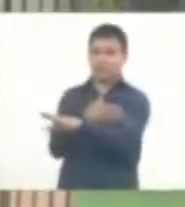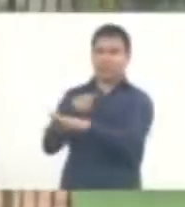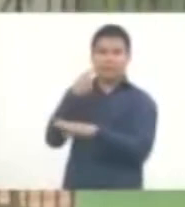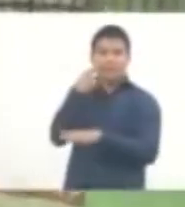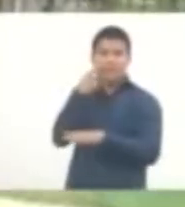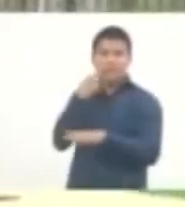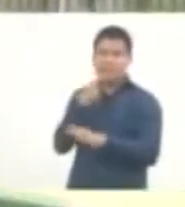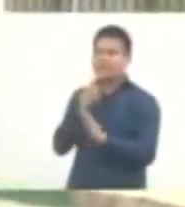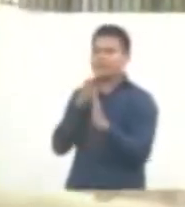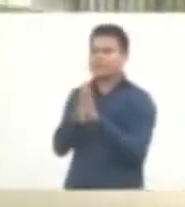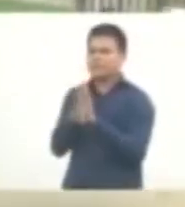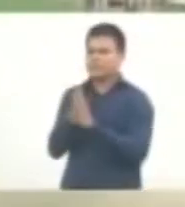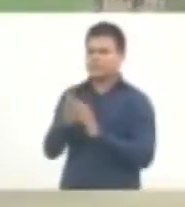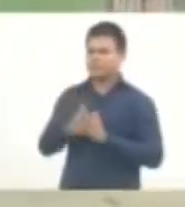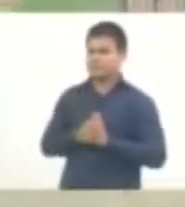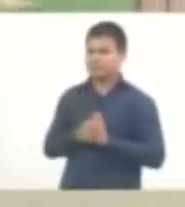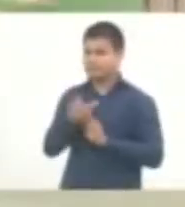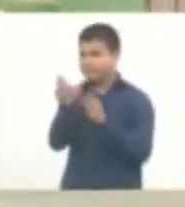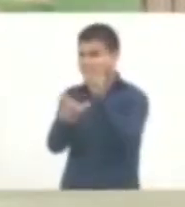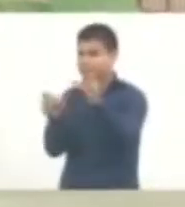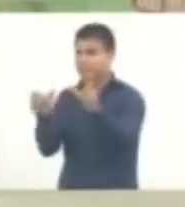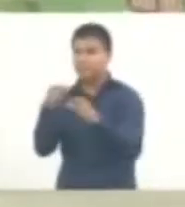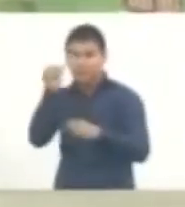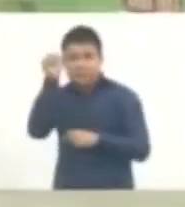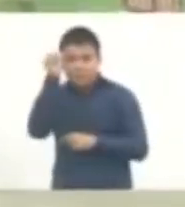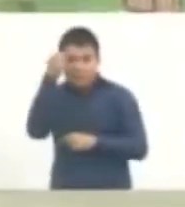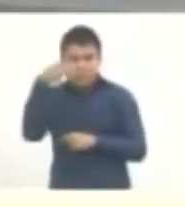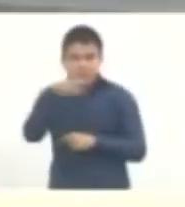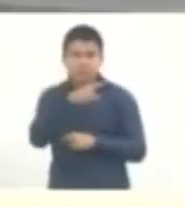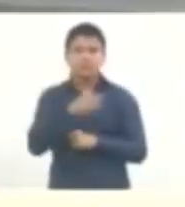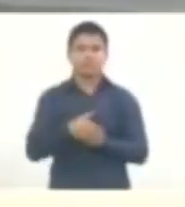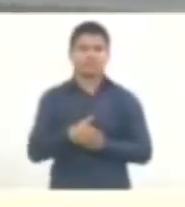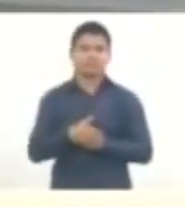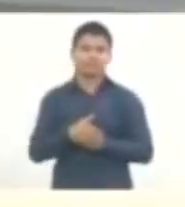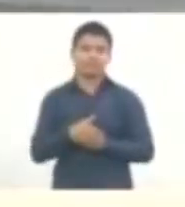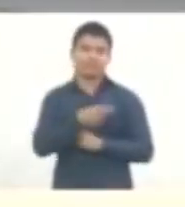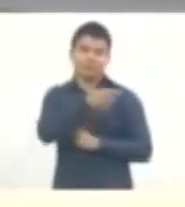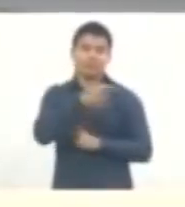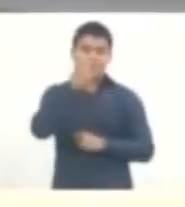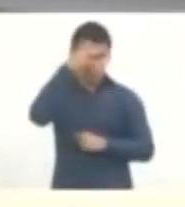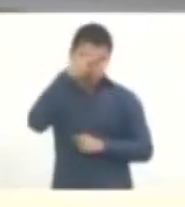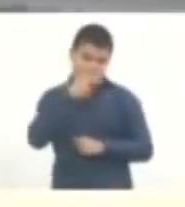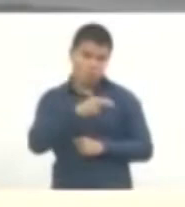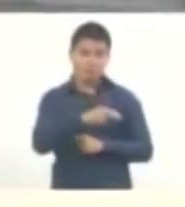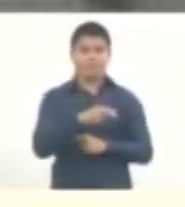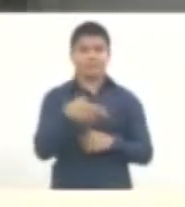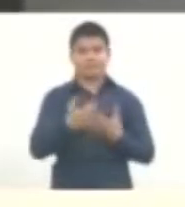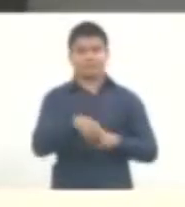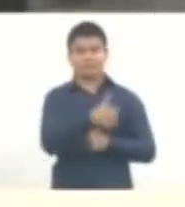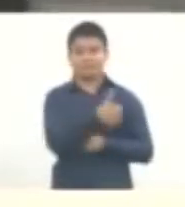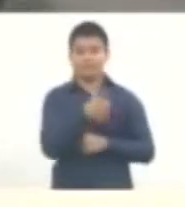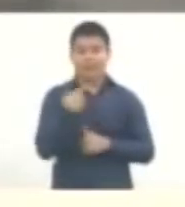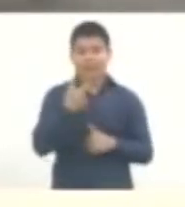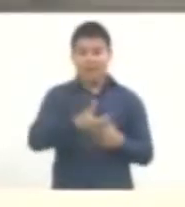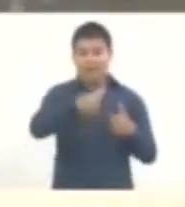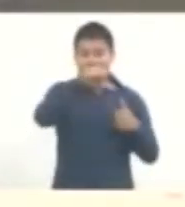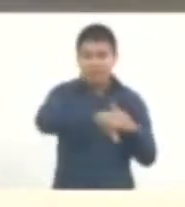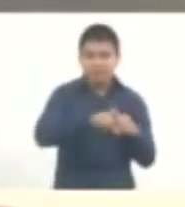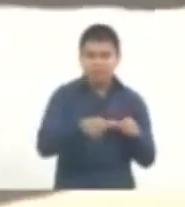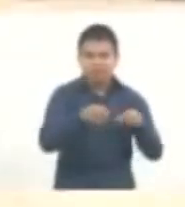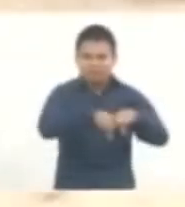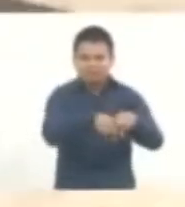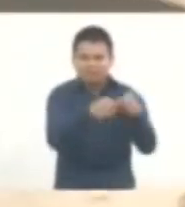le solicitaron reponer una batería sanitaria que su hija había dañado. Tras instaurar las respectivas denuncias ante la fiscalía, los